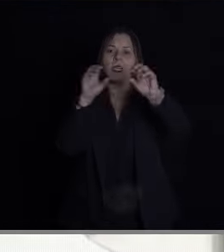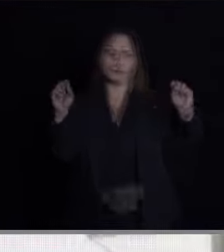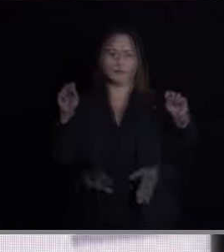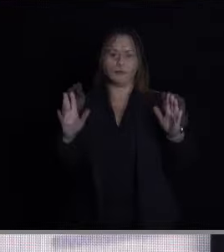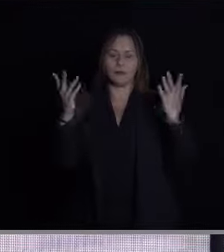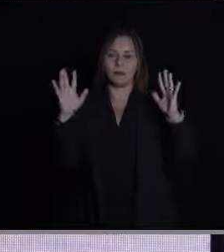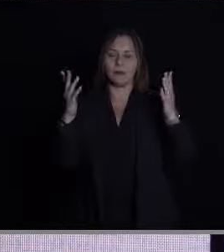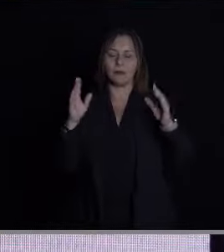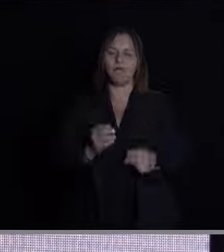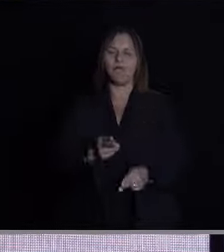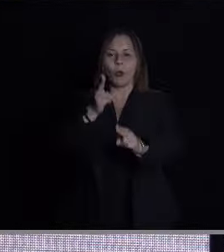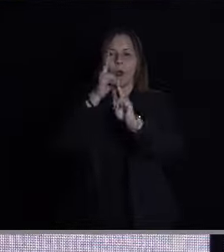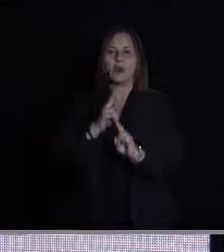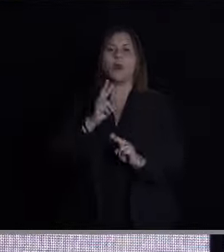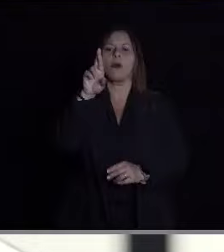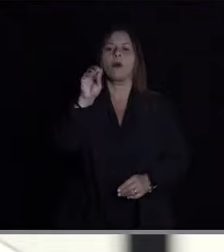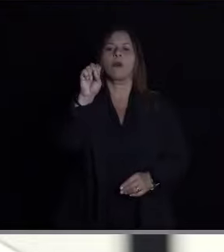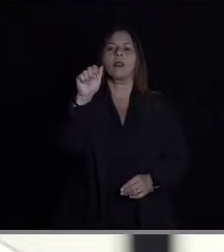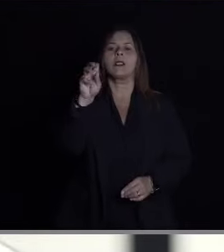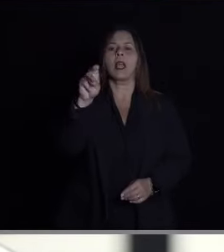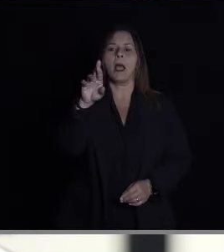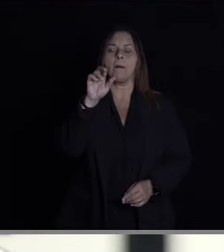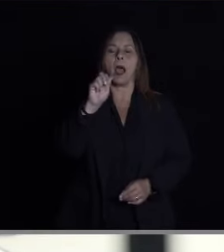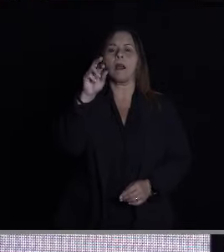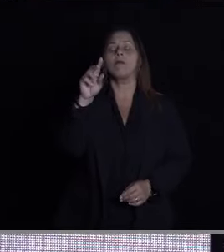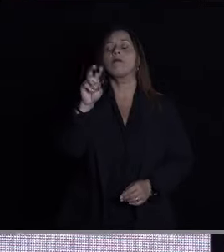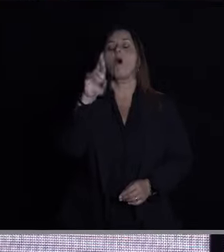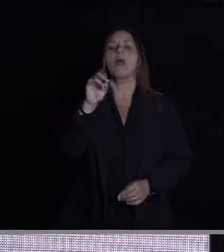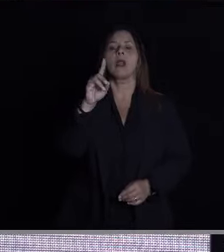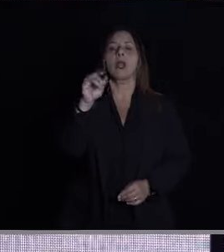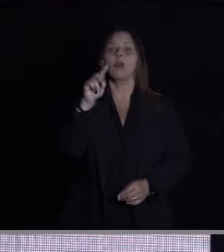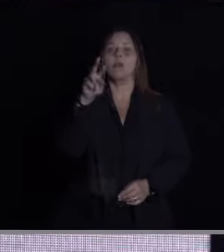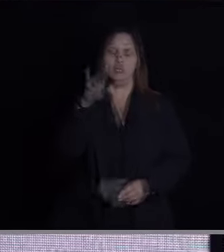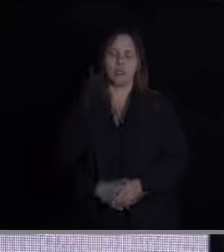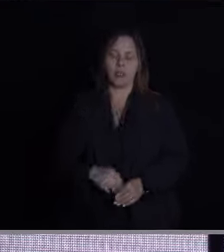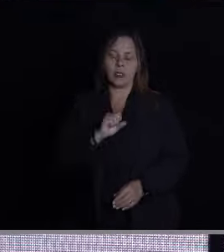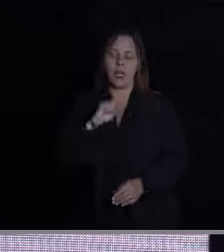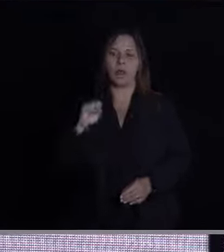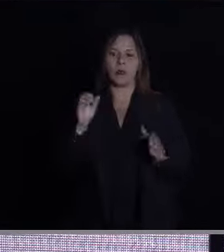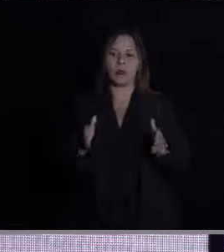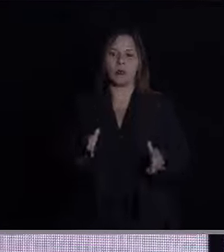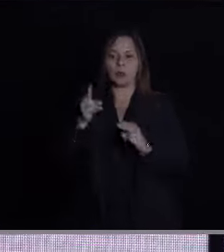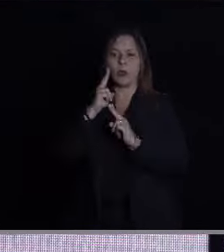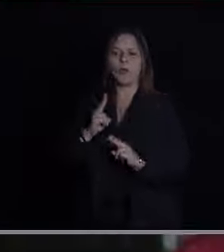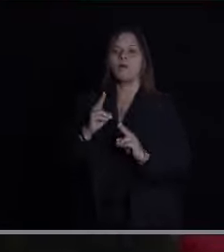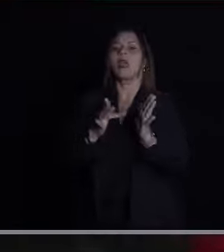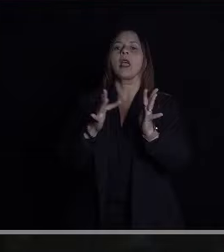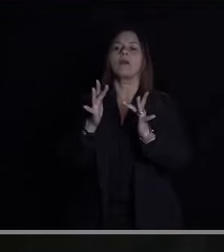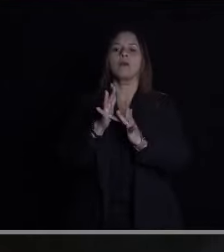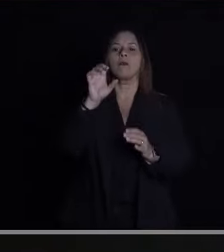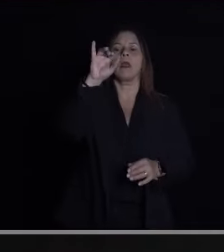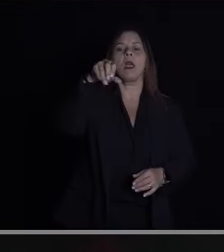Rico. Honorable Rosamar Trujillo Plumey, senadora Distrito de Humacao. Honorable Jesús Santa